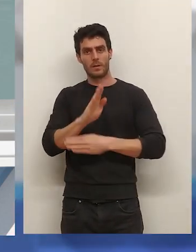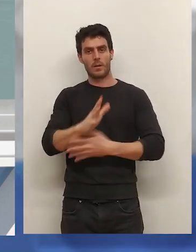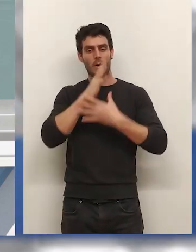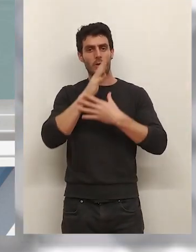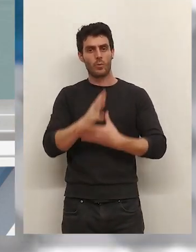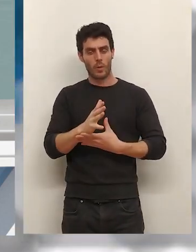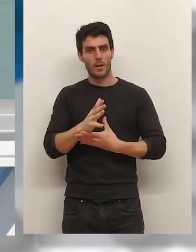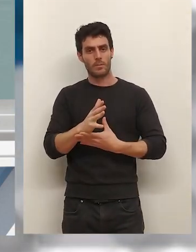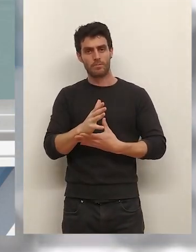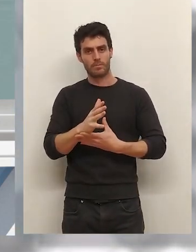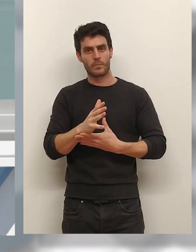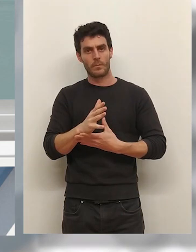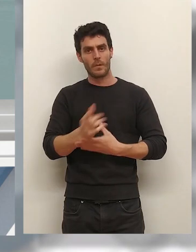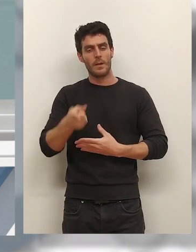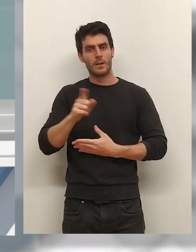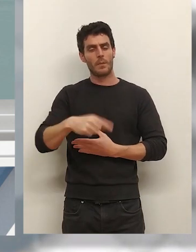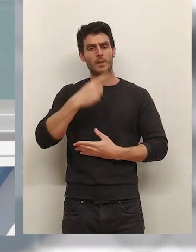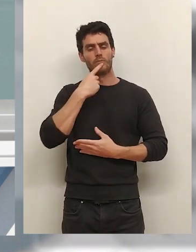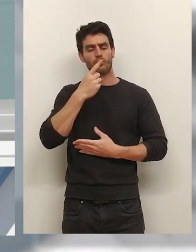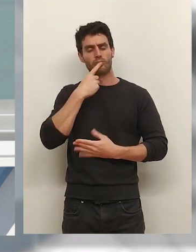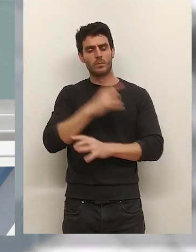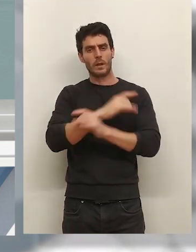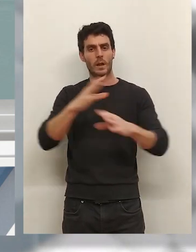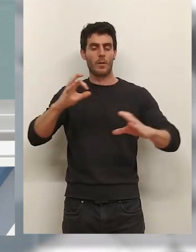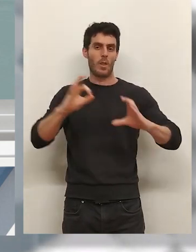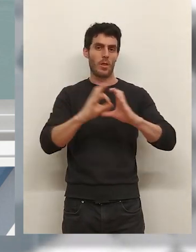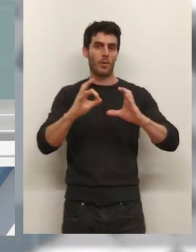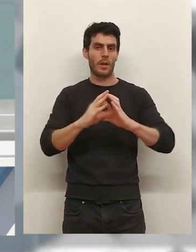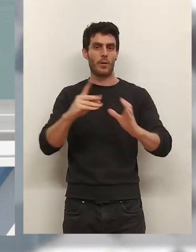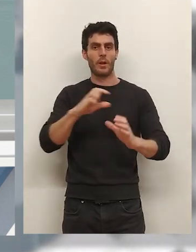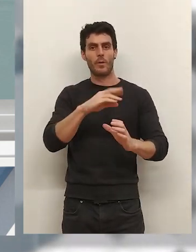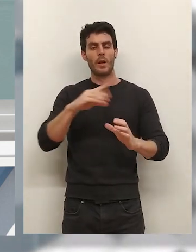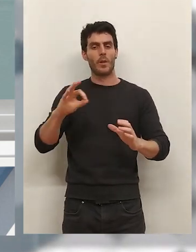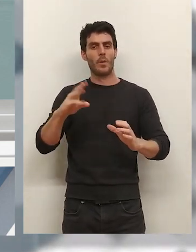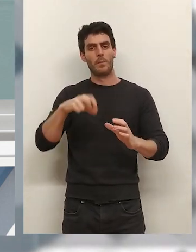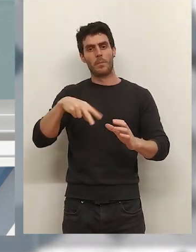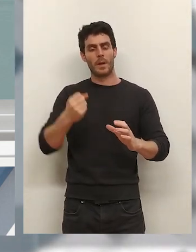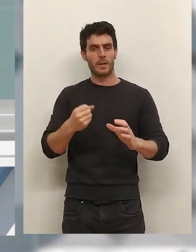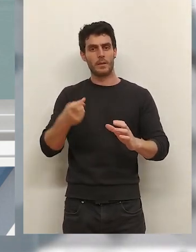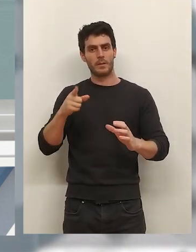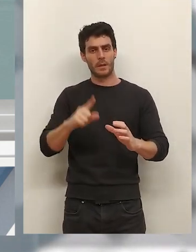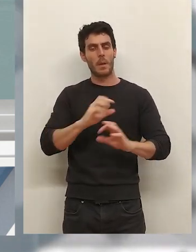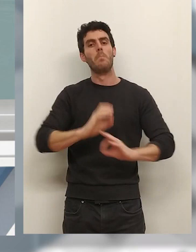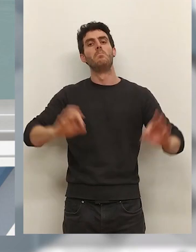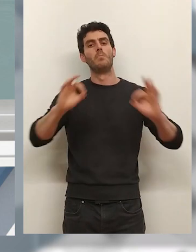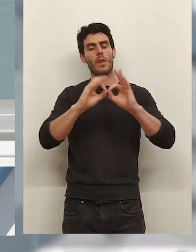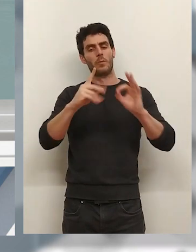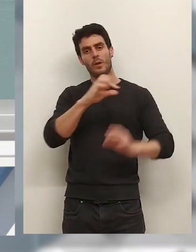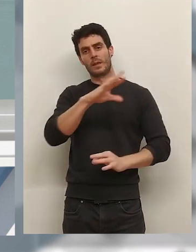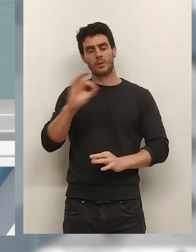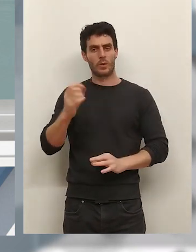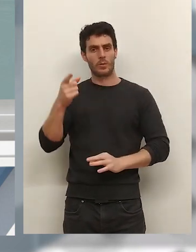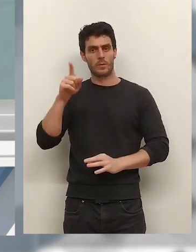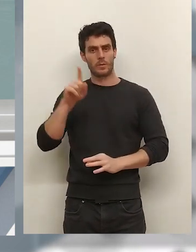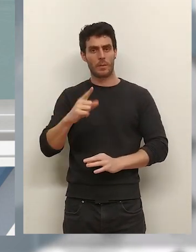en la actual corporación también han dejado clara su postura. Ciudadanos con Eduardo Peña, Mayo Castro por parte de Podemos e Izquierda